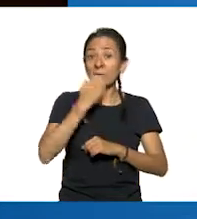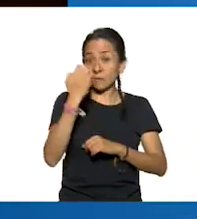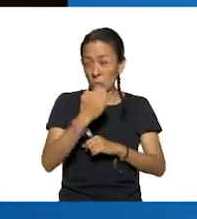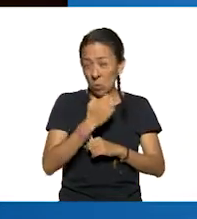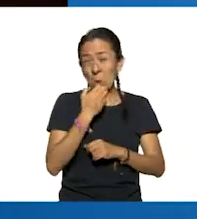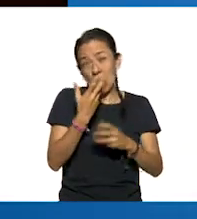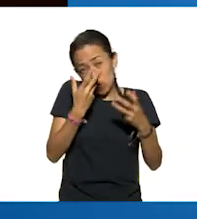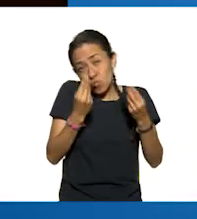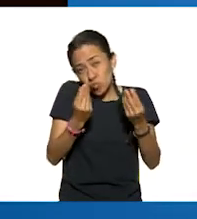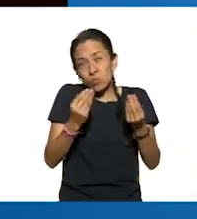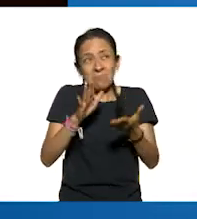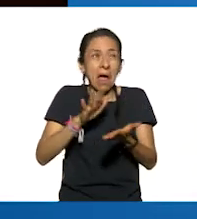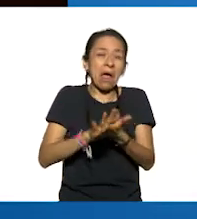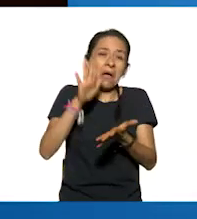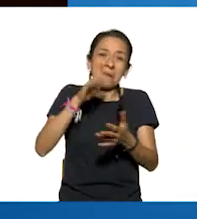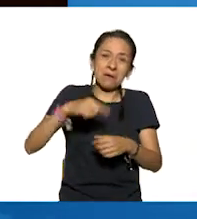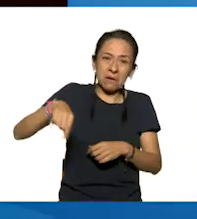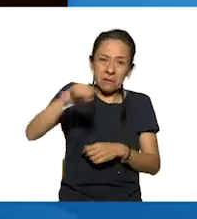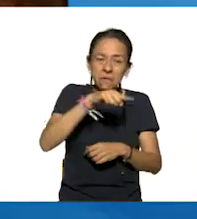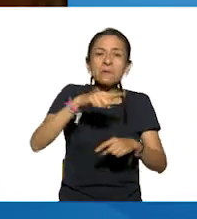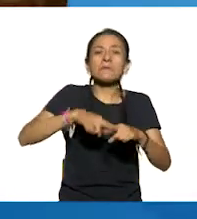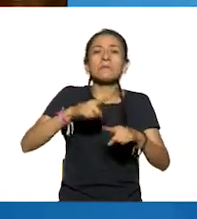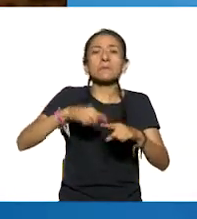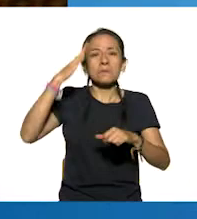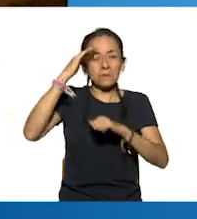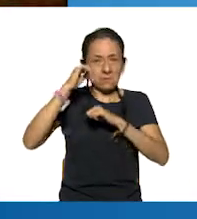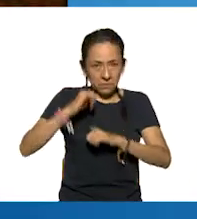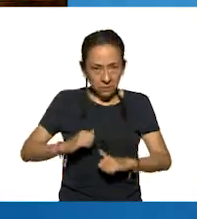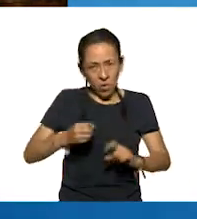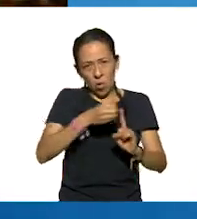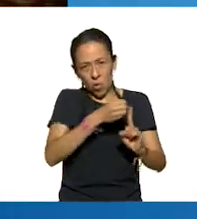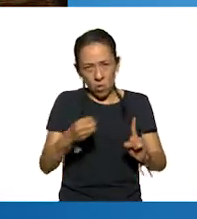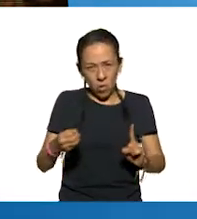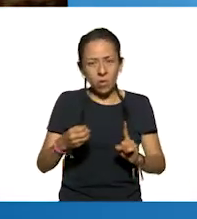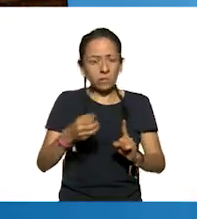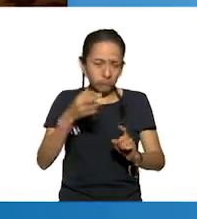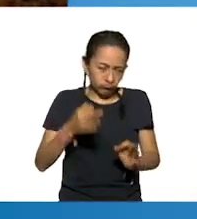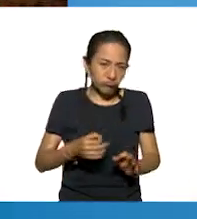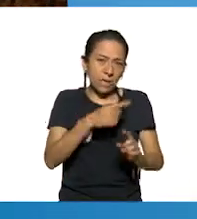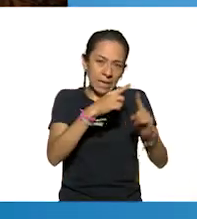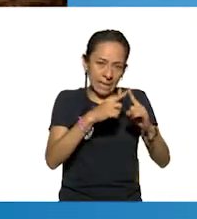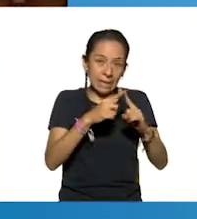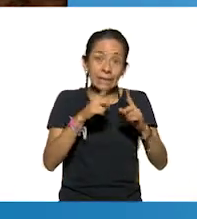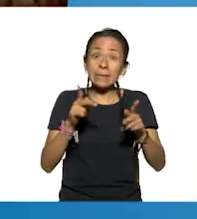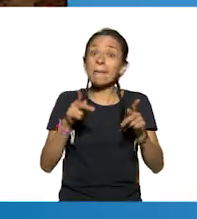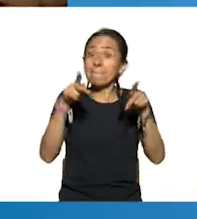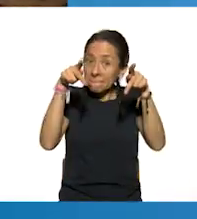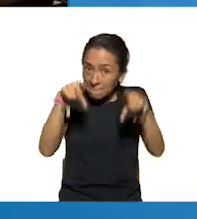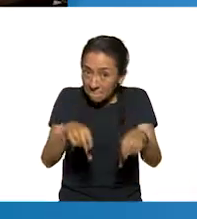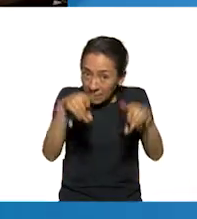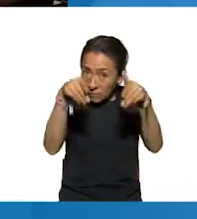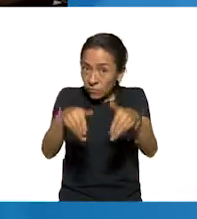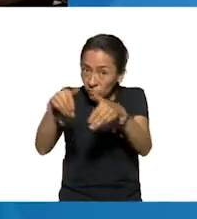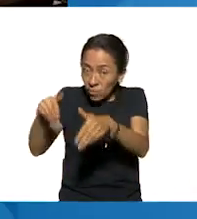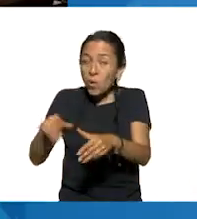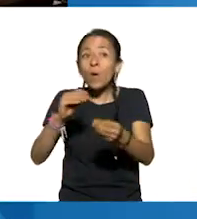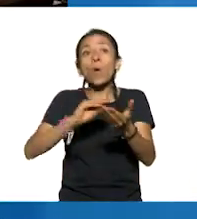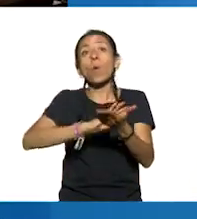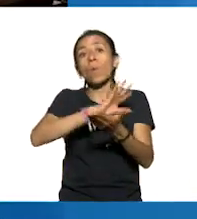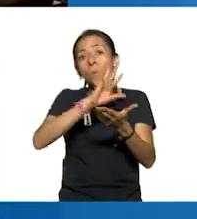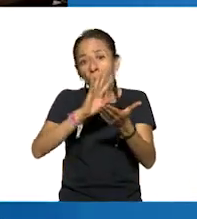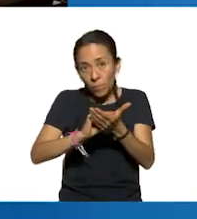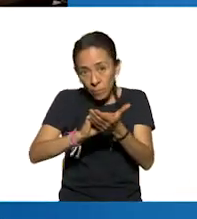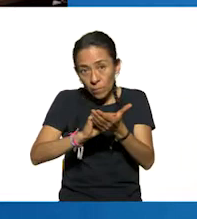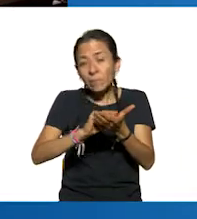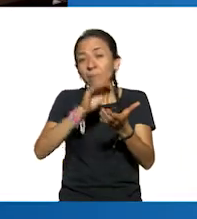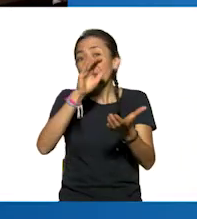mayoría, organizados, administrados por la Iglesia. Los panteones, los matrimonios, por ejemplo, ¿no? Lo que se